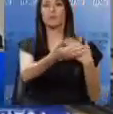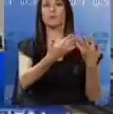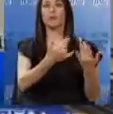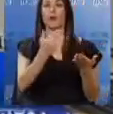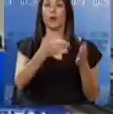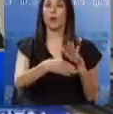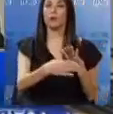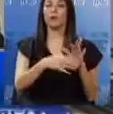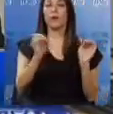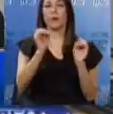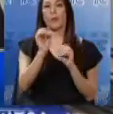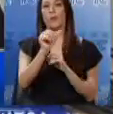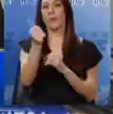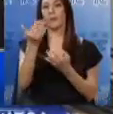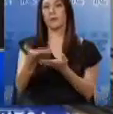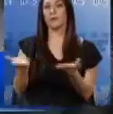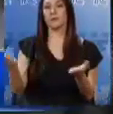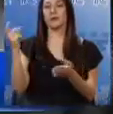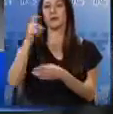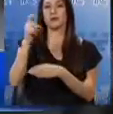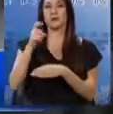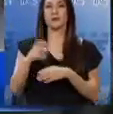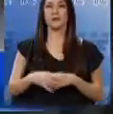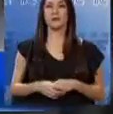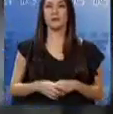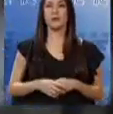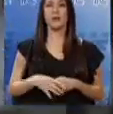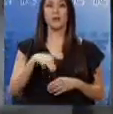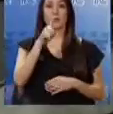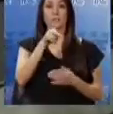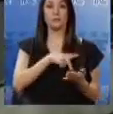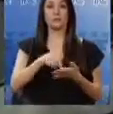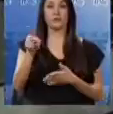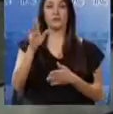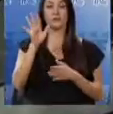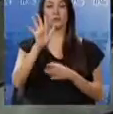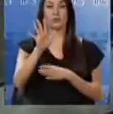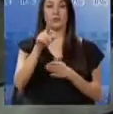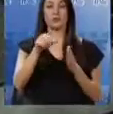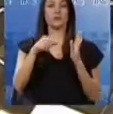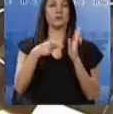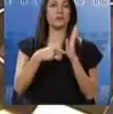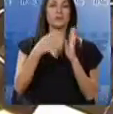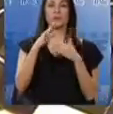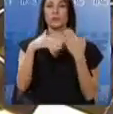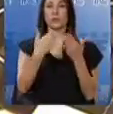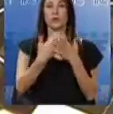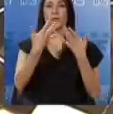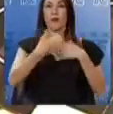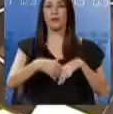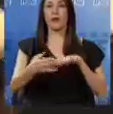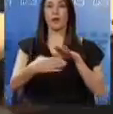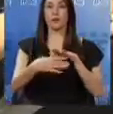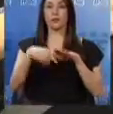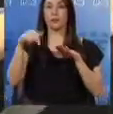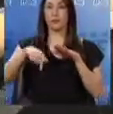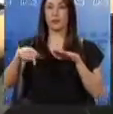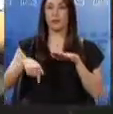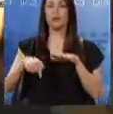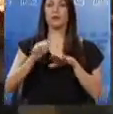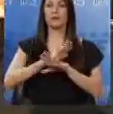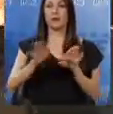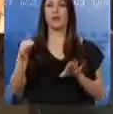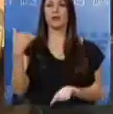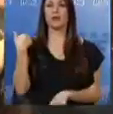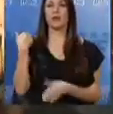cocinas u otros productos que puedan ser de eficiencia energética. Para garantizar el pago a las empresas comercializadoras y fabricantes nacionales de cocinas de inducción, ya se cuenta